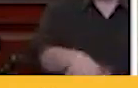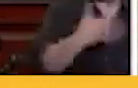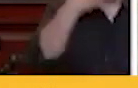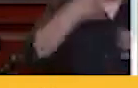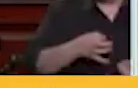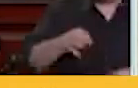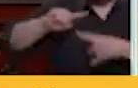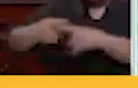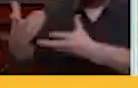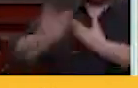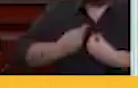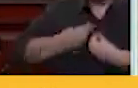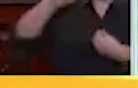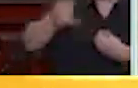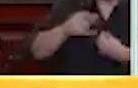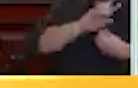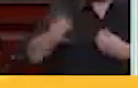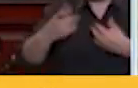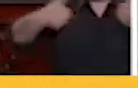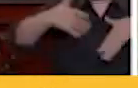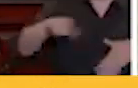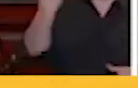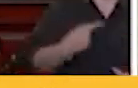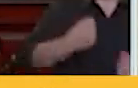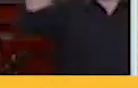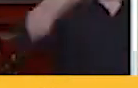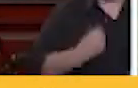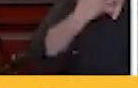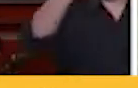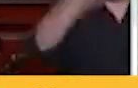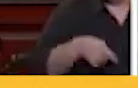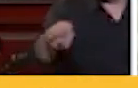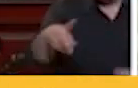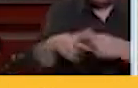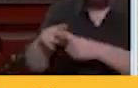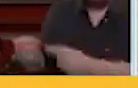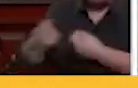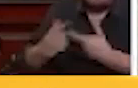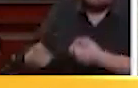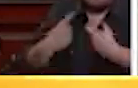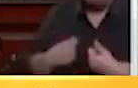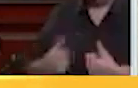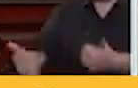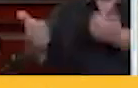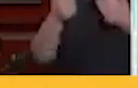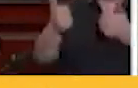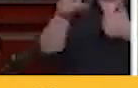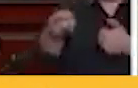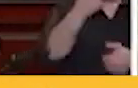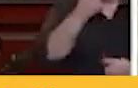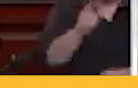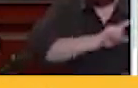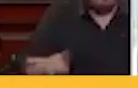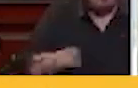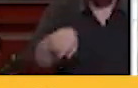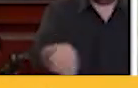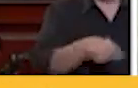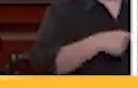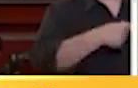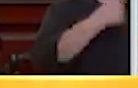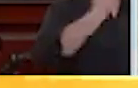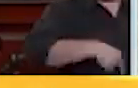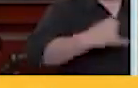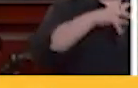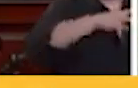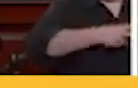pero nosotros también tenemos reclamos que hacerle a la nación. Mire, a veces el debate de estos últimos días